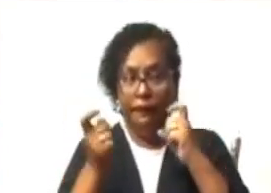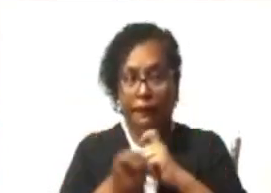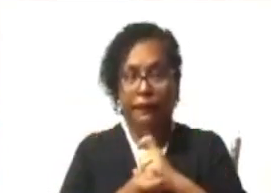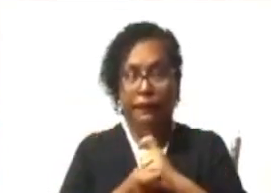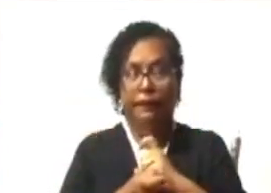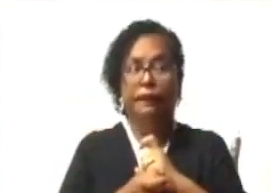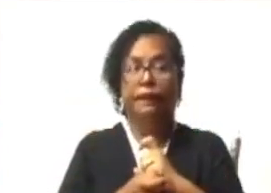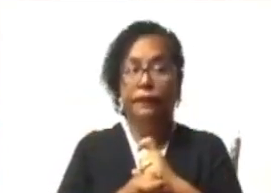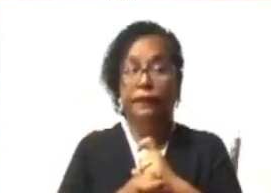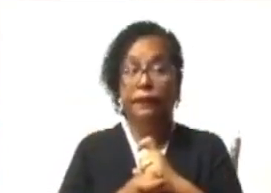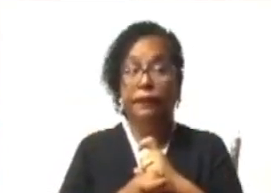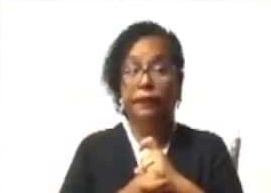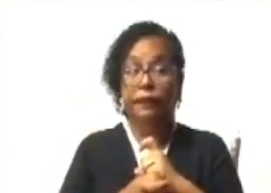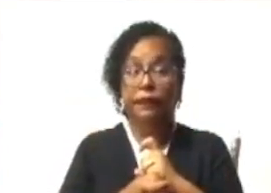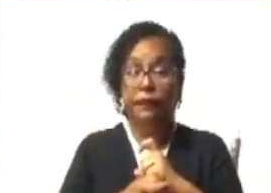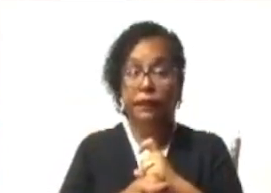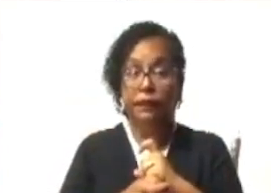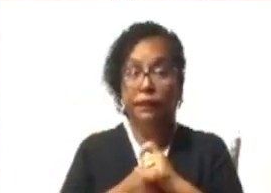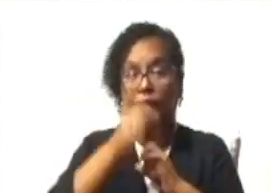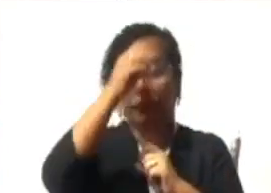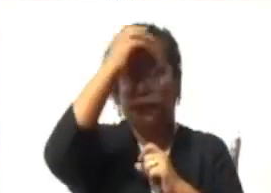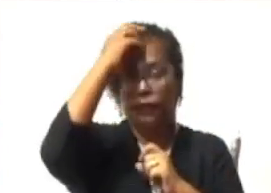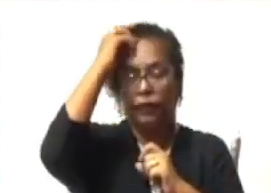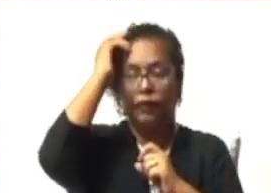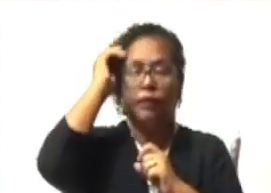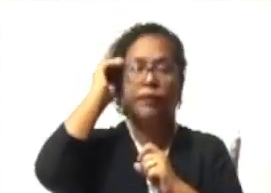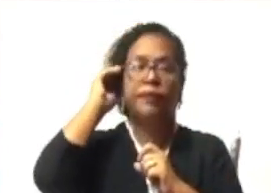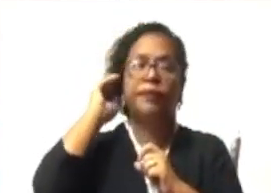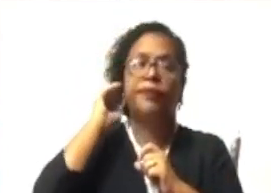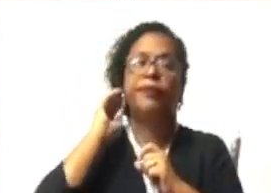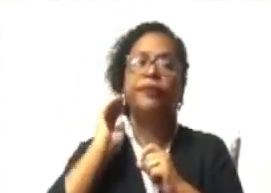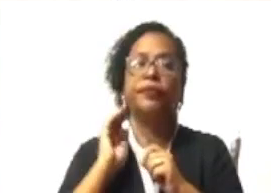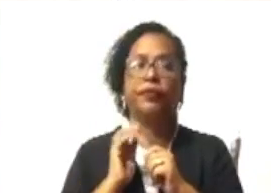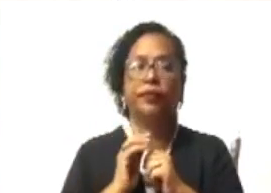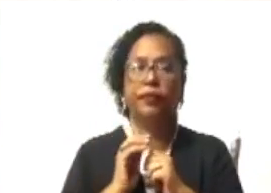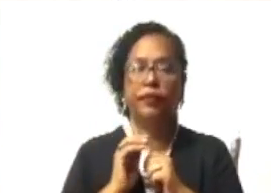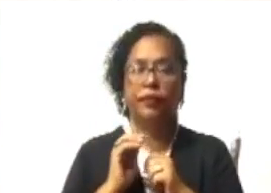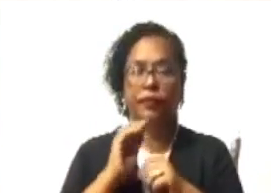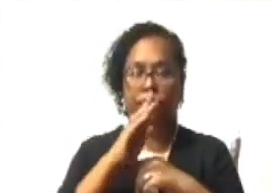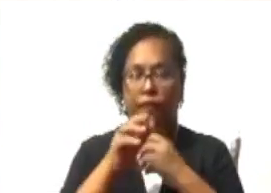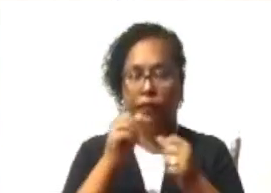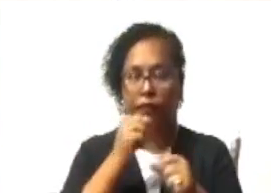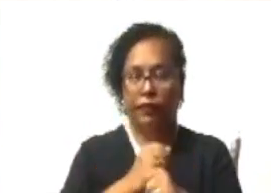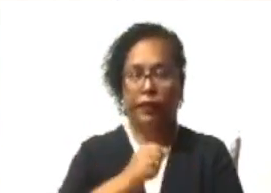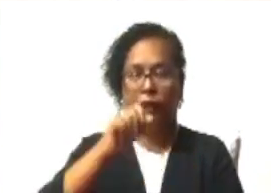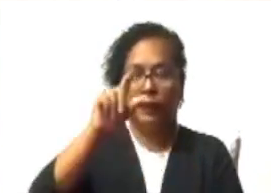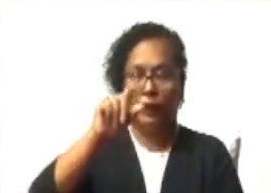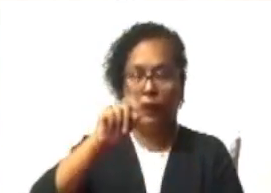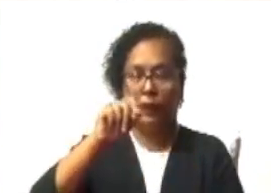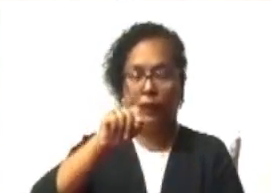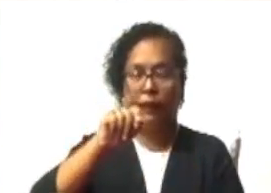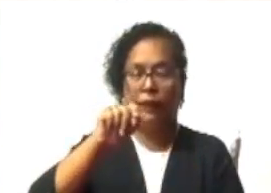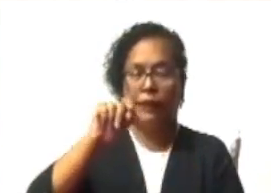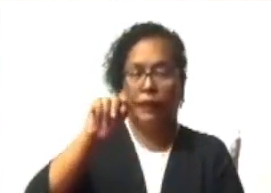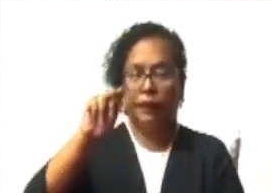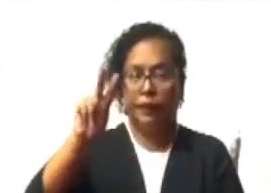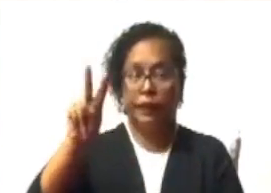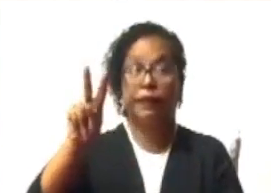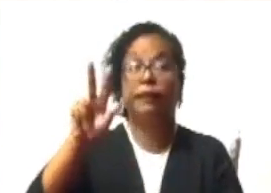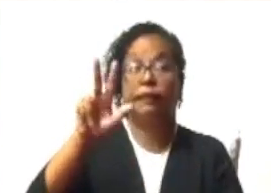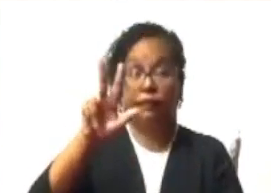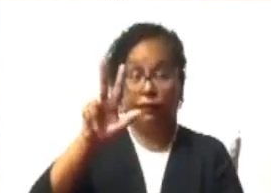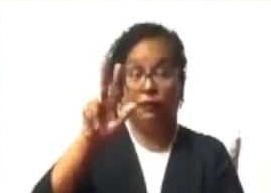ley de reformulación del presupuesto del año 2023 aumenta la estimación